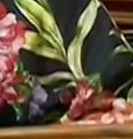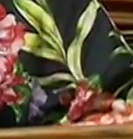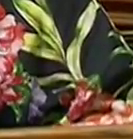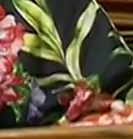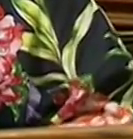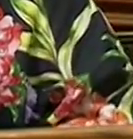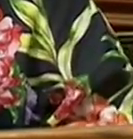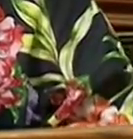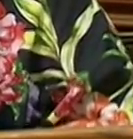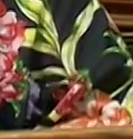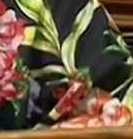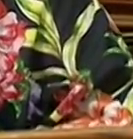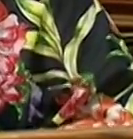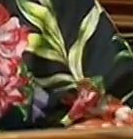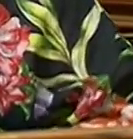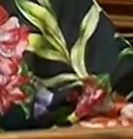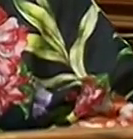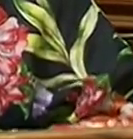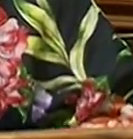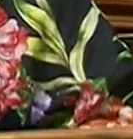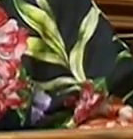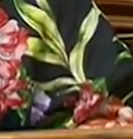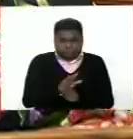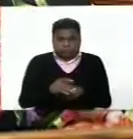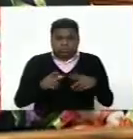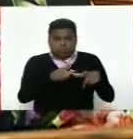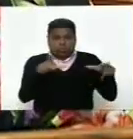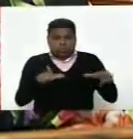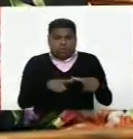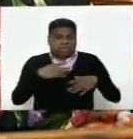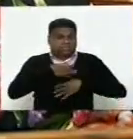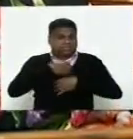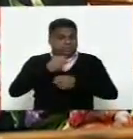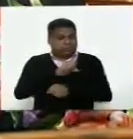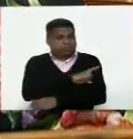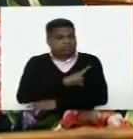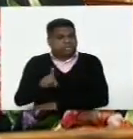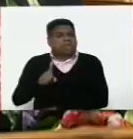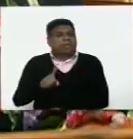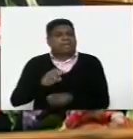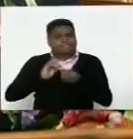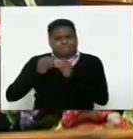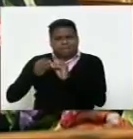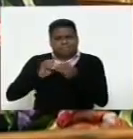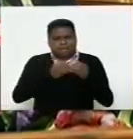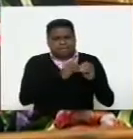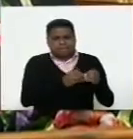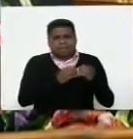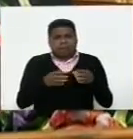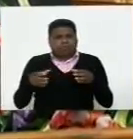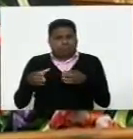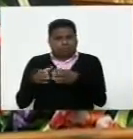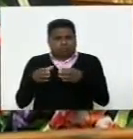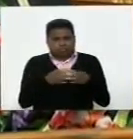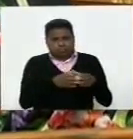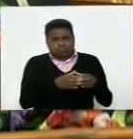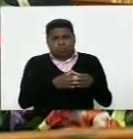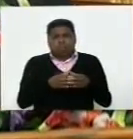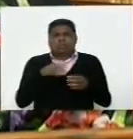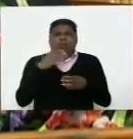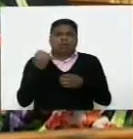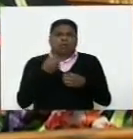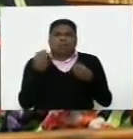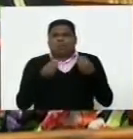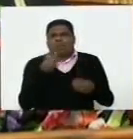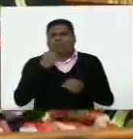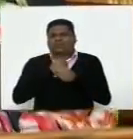Disposiciones transitorias. Los centros de salud deben adecuar su organización y funcionamiento a